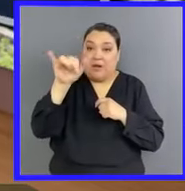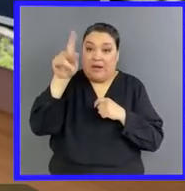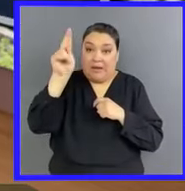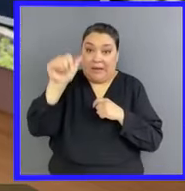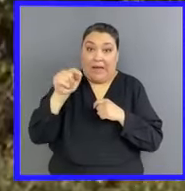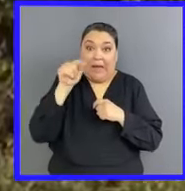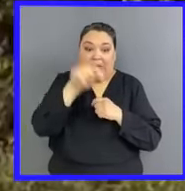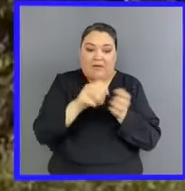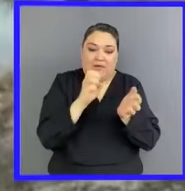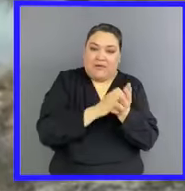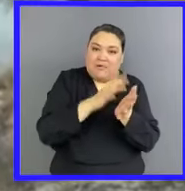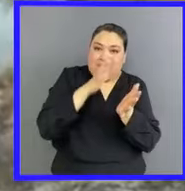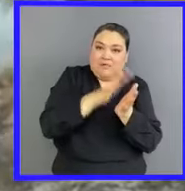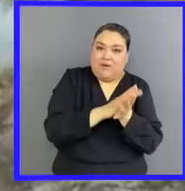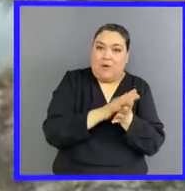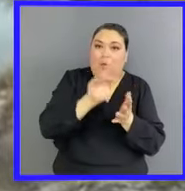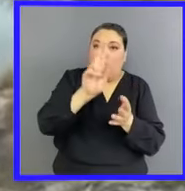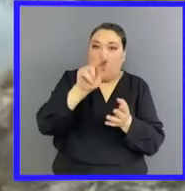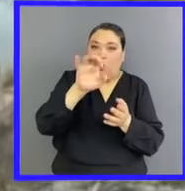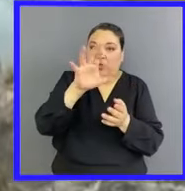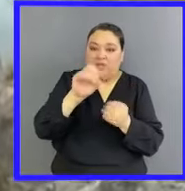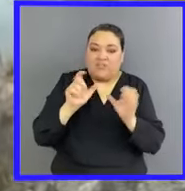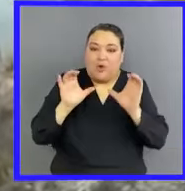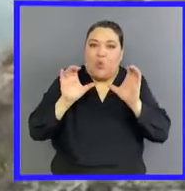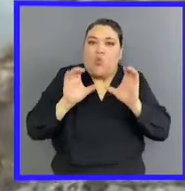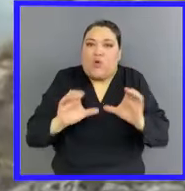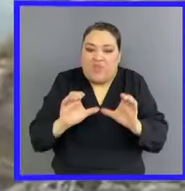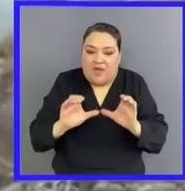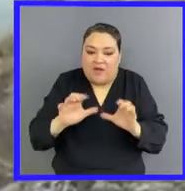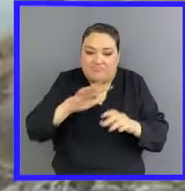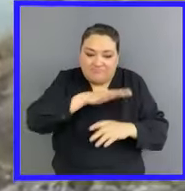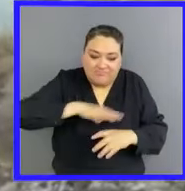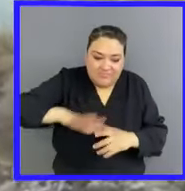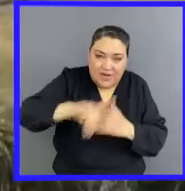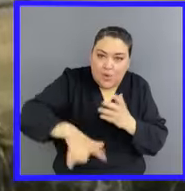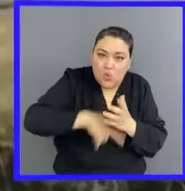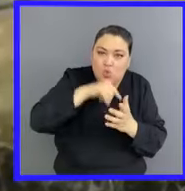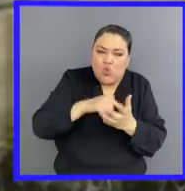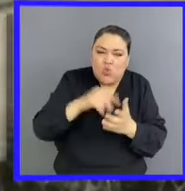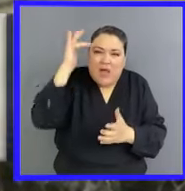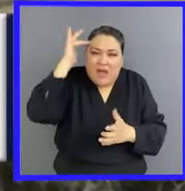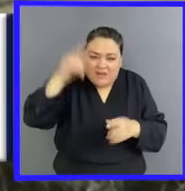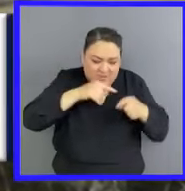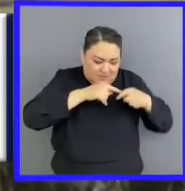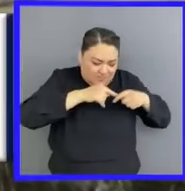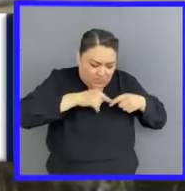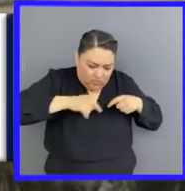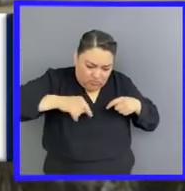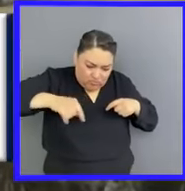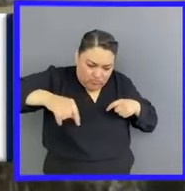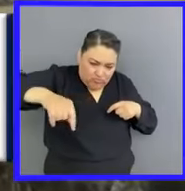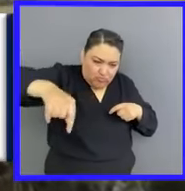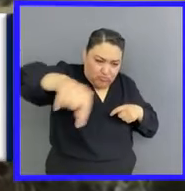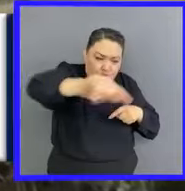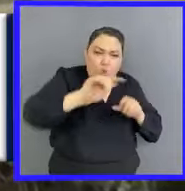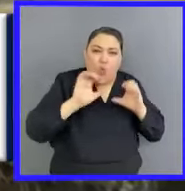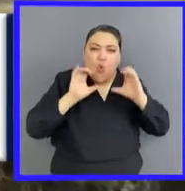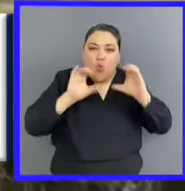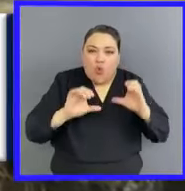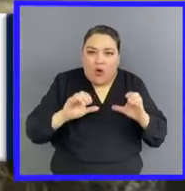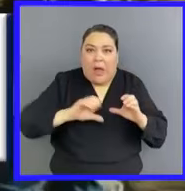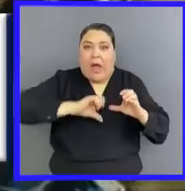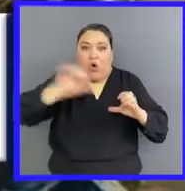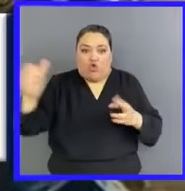la protección de la Wirikuta y diversos lugares sagrados a lo largo de las rutas ancestrales para evitar su deterioro y